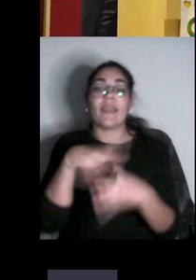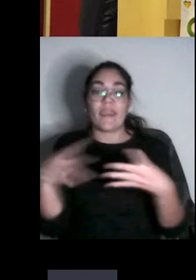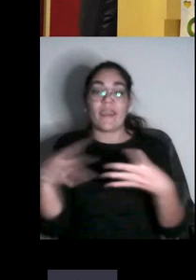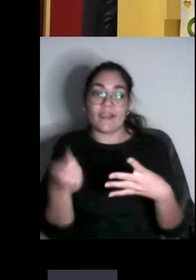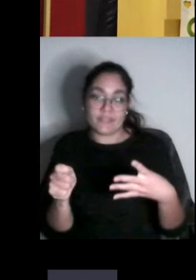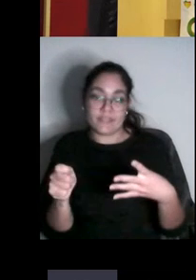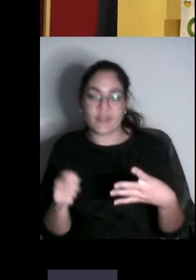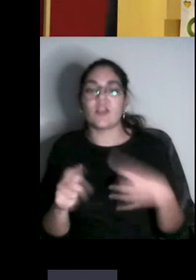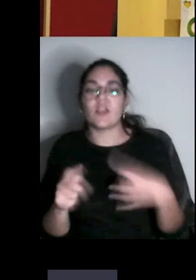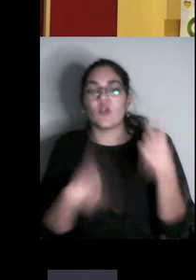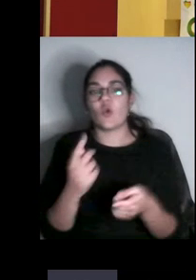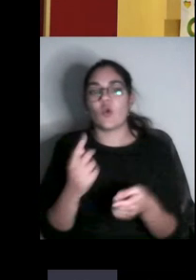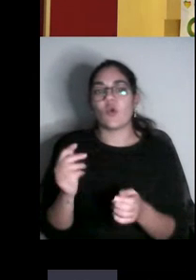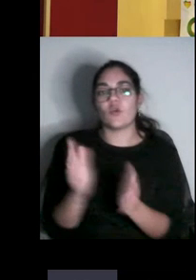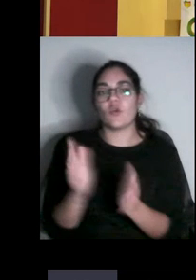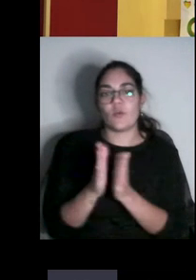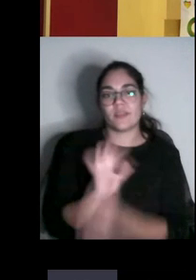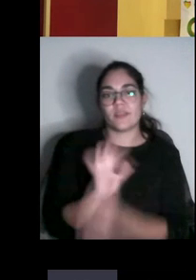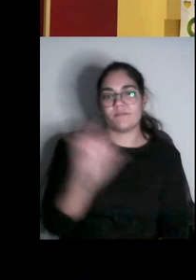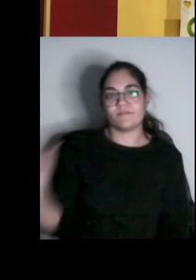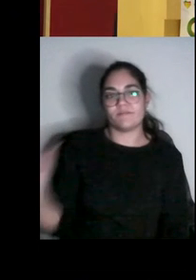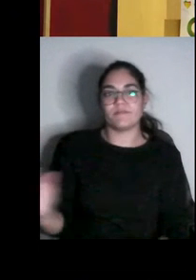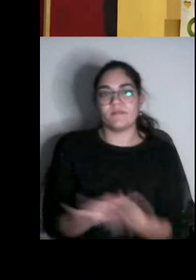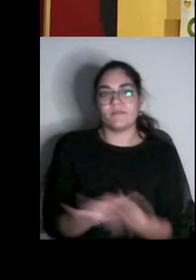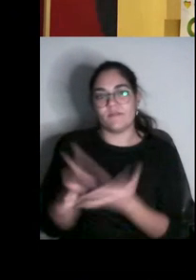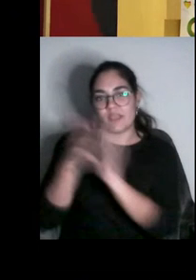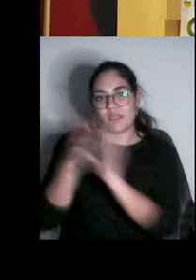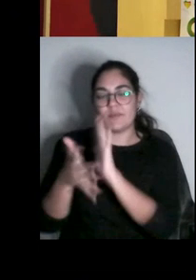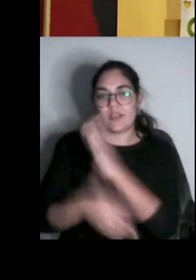pronto porque temas sobre el desarrollo de él